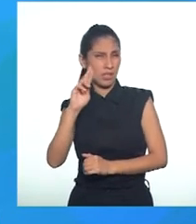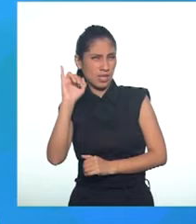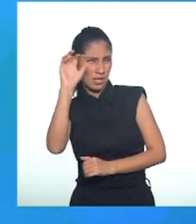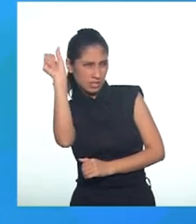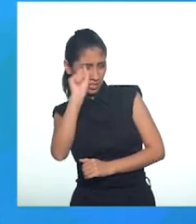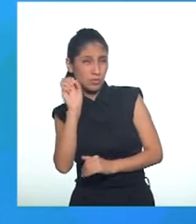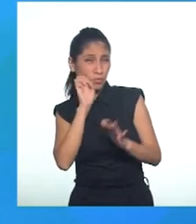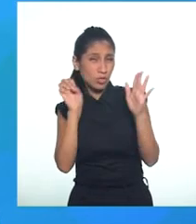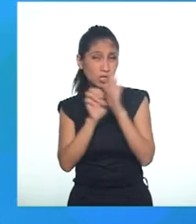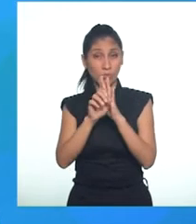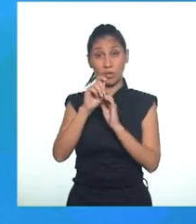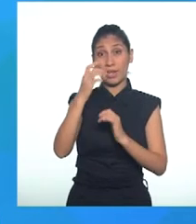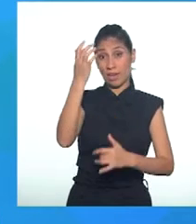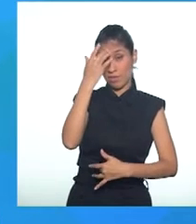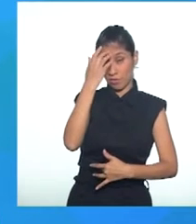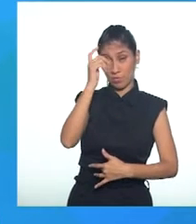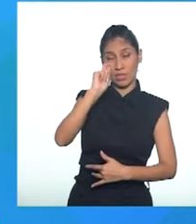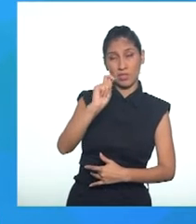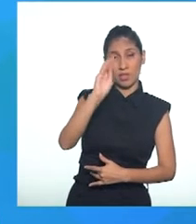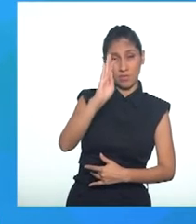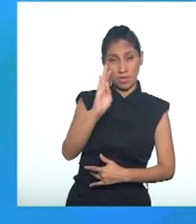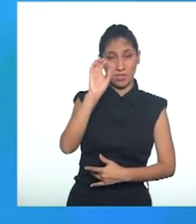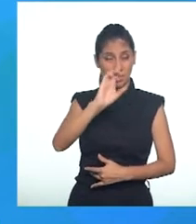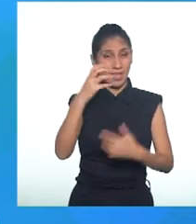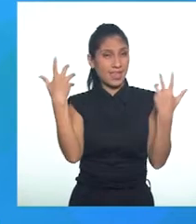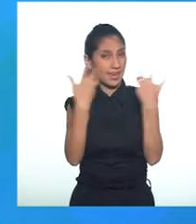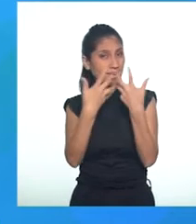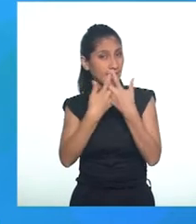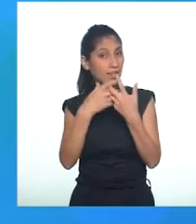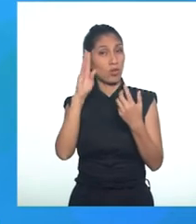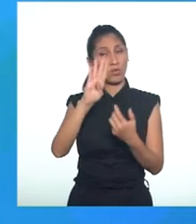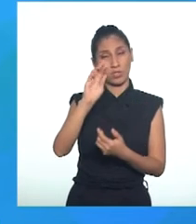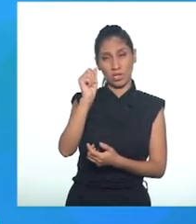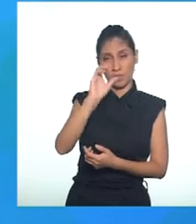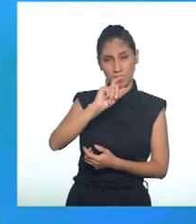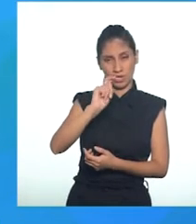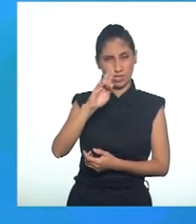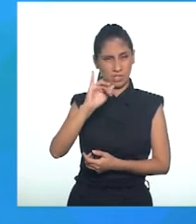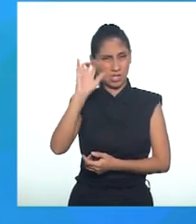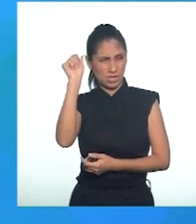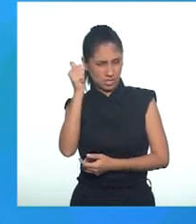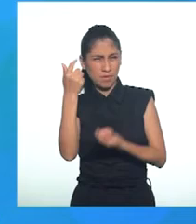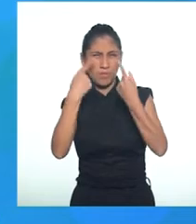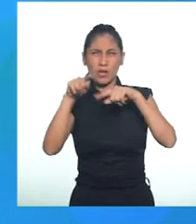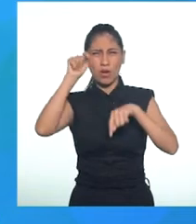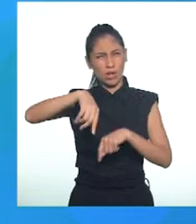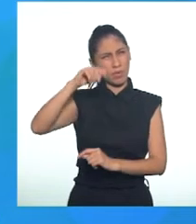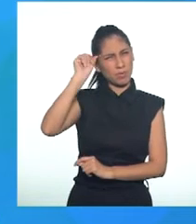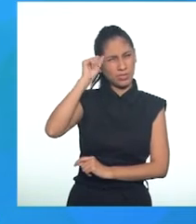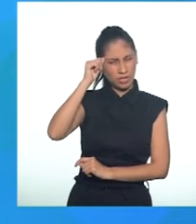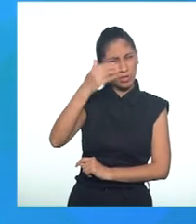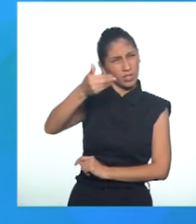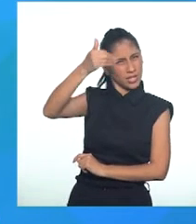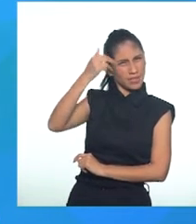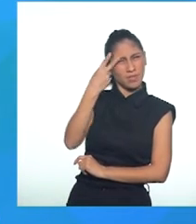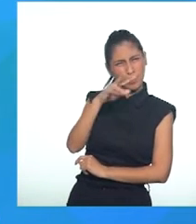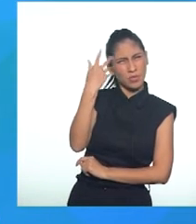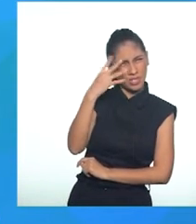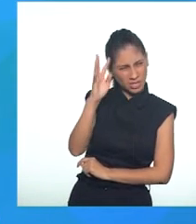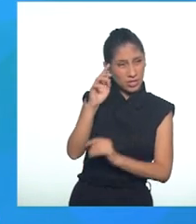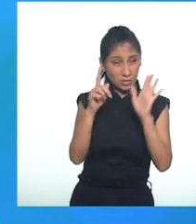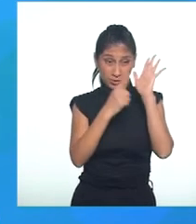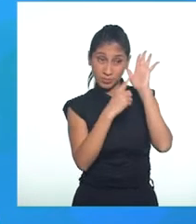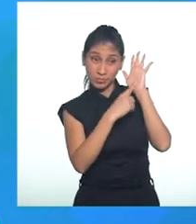tuberculosis pulmonar, estamos hablando de una bacteria, pero repasemos lo que ya hemos visto en el siguiente